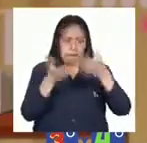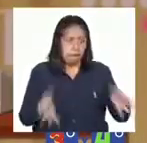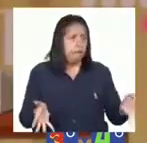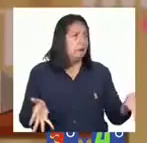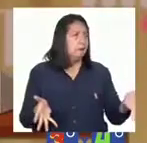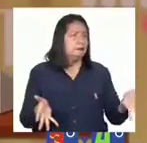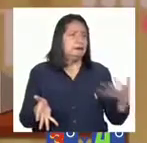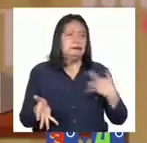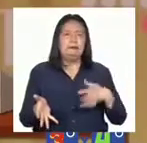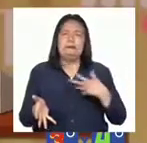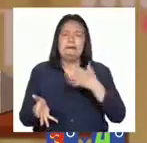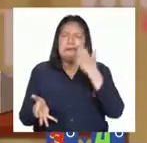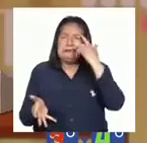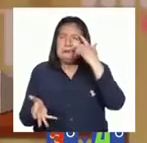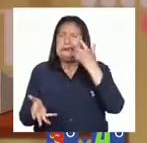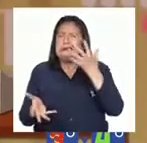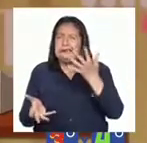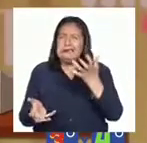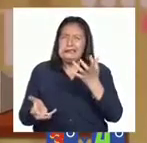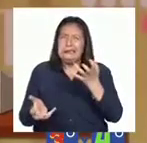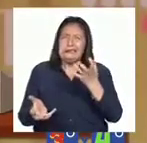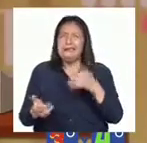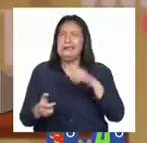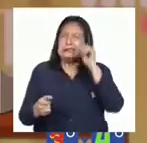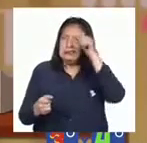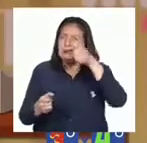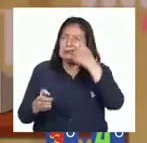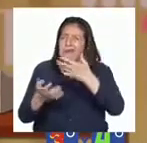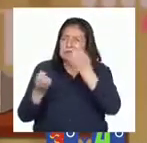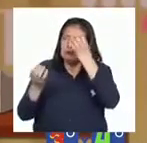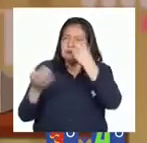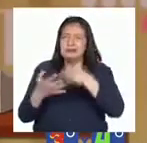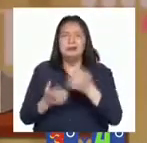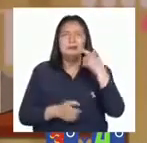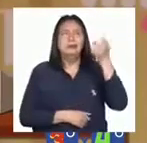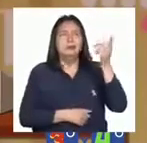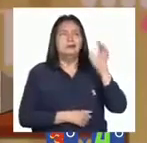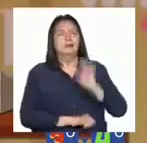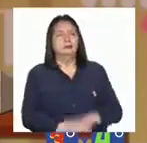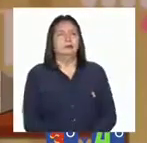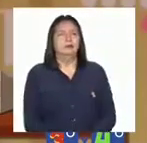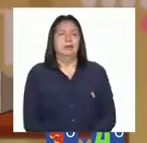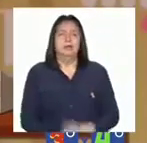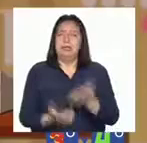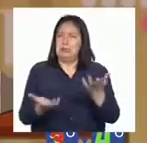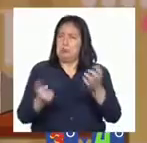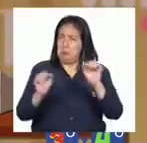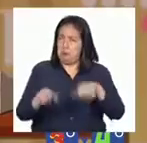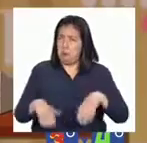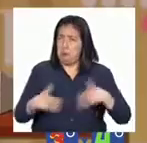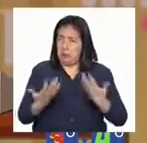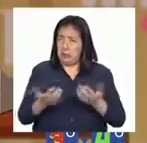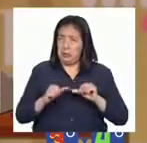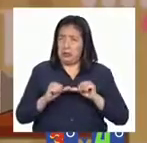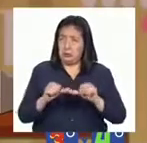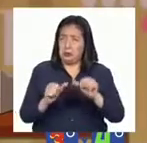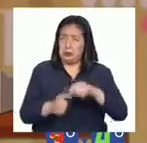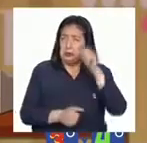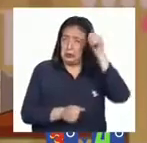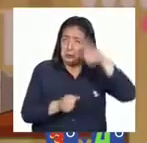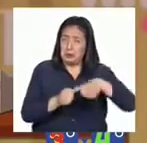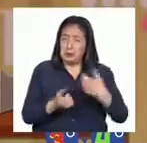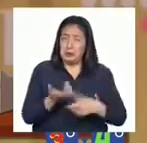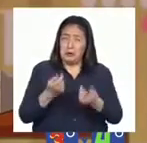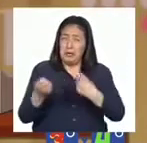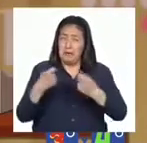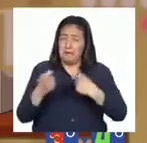perdió y están tratando de recuperar esta información con los datos que recuerdan. ¿Podrán seguir recordando más datos sobre